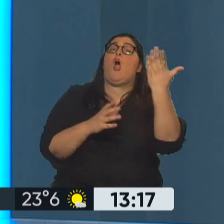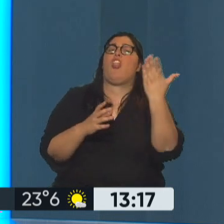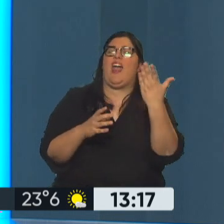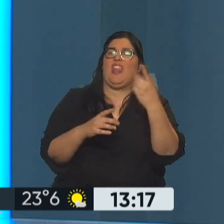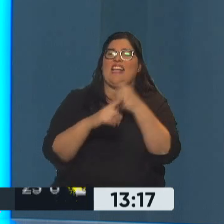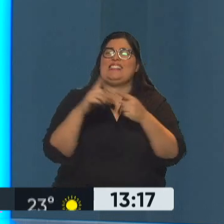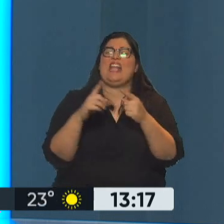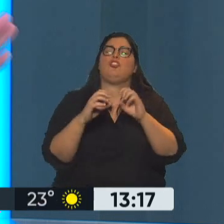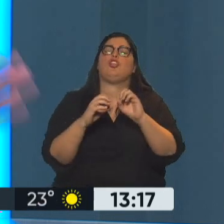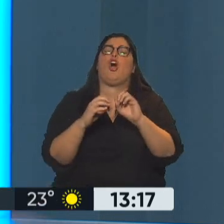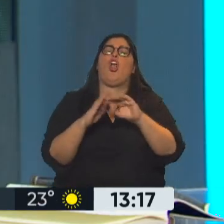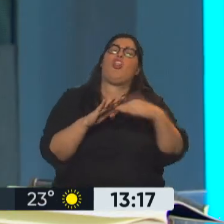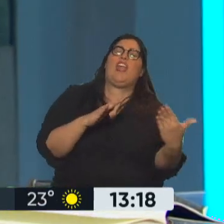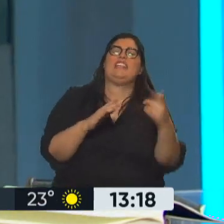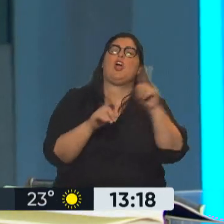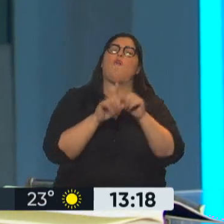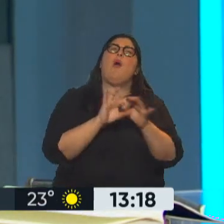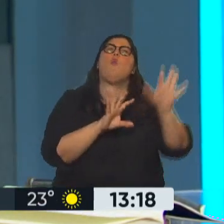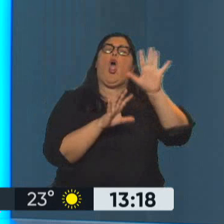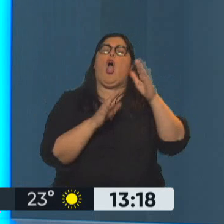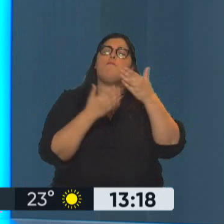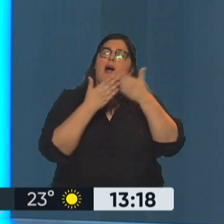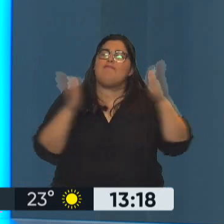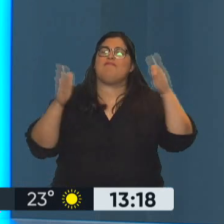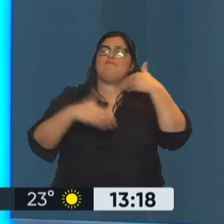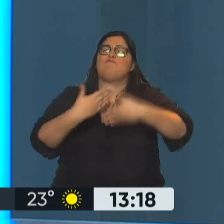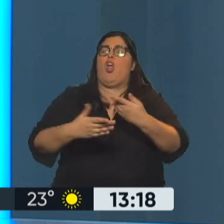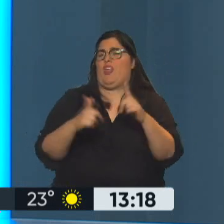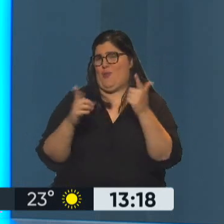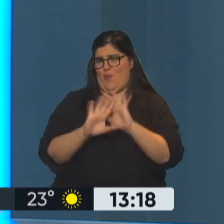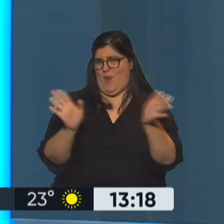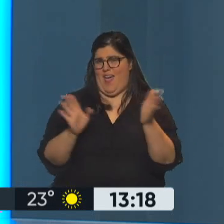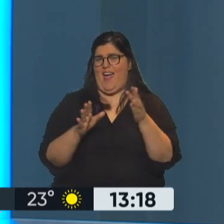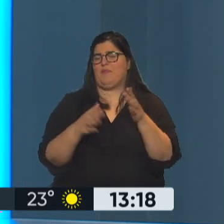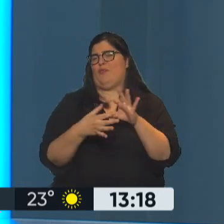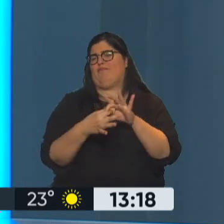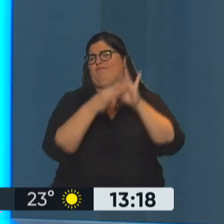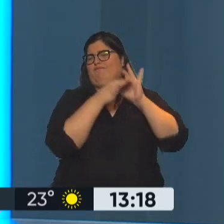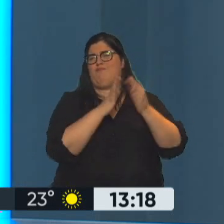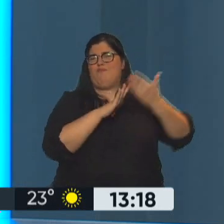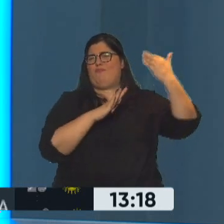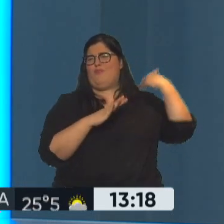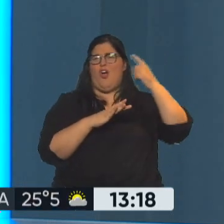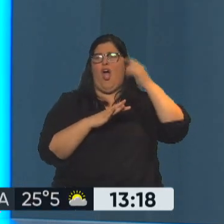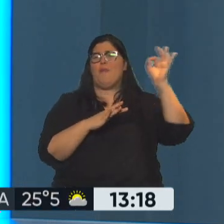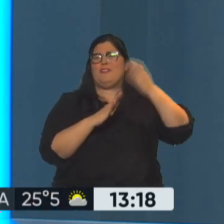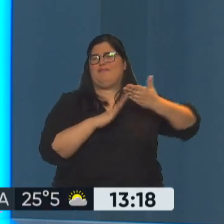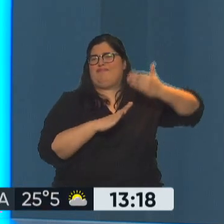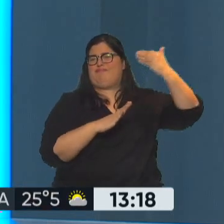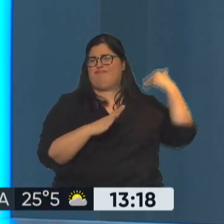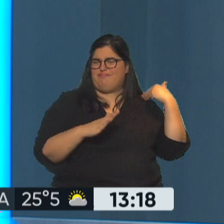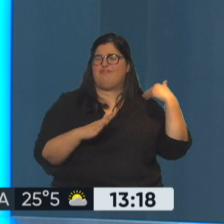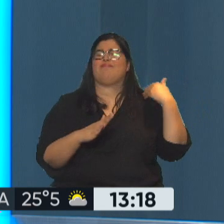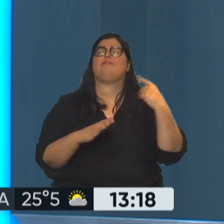de Europa que además estuvo muy pegado al principio de su mandato, los 2 primeros años, con el tema de